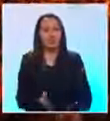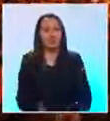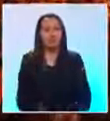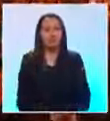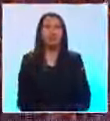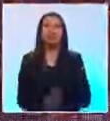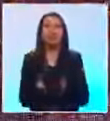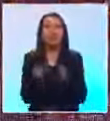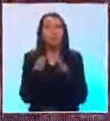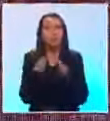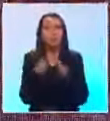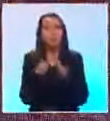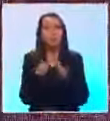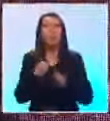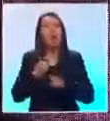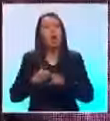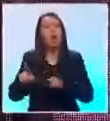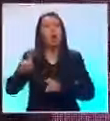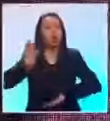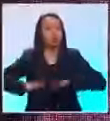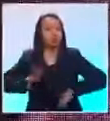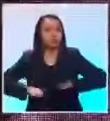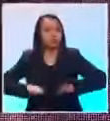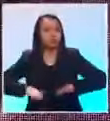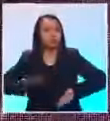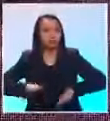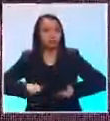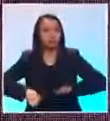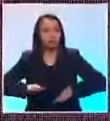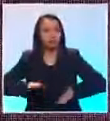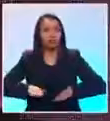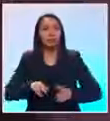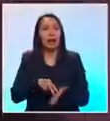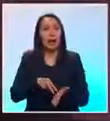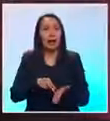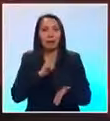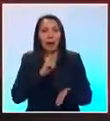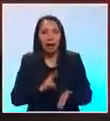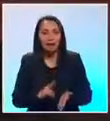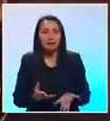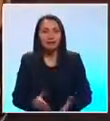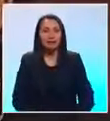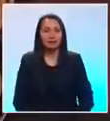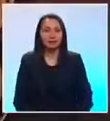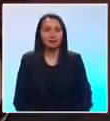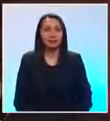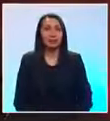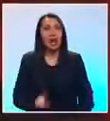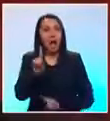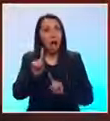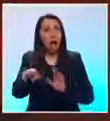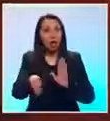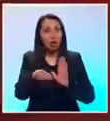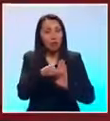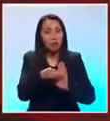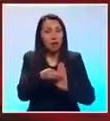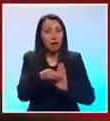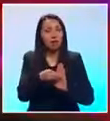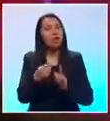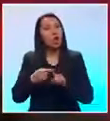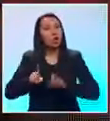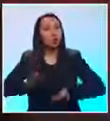Muy bien, hago otro redoble de tambores. ¿Hay algo más que con el